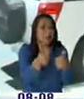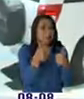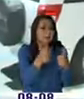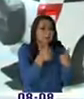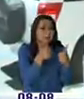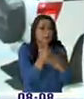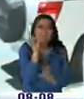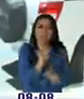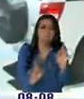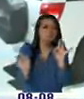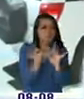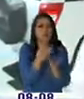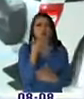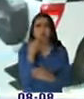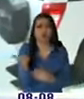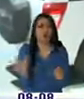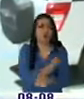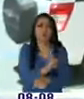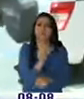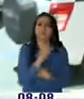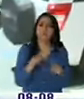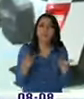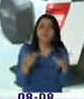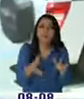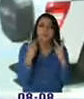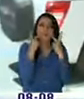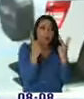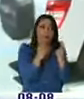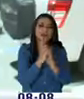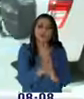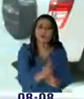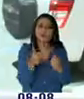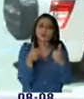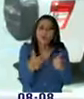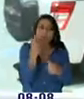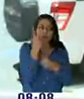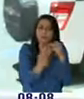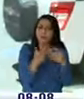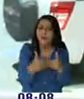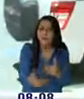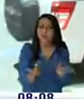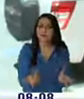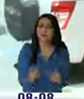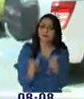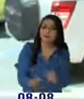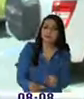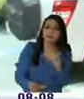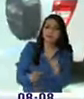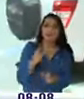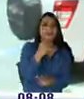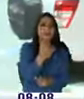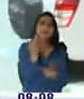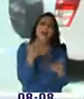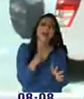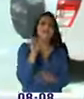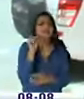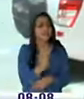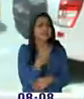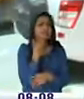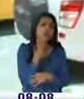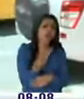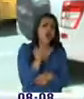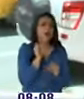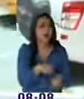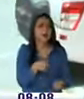mejoras sustanciales, pero al menos ya estaríamos viendo algunas mejoras que, por ejemplo, a la ciudadanía le permitan decir: bueno, vamos